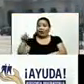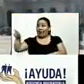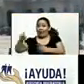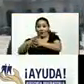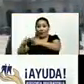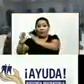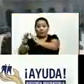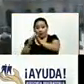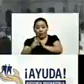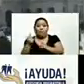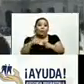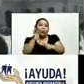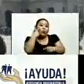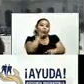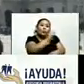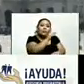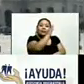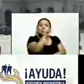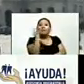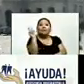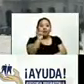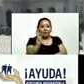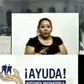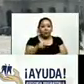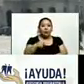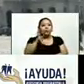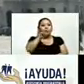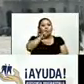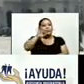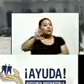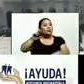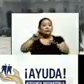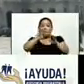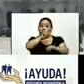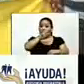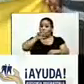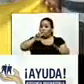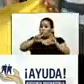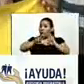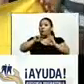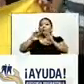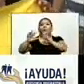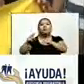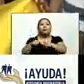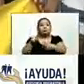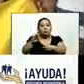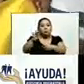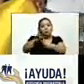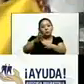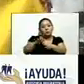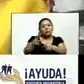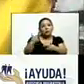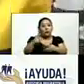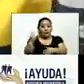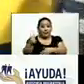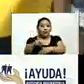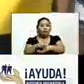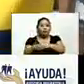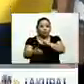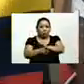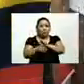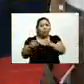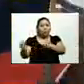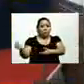Unidos. 272 votos a favor, 158 en contra recibió esta propuesta legislativa. Los demócratas votaron